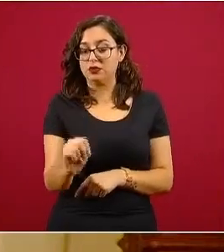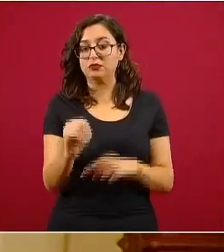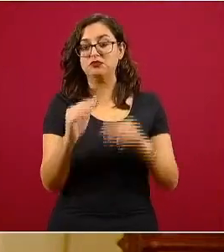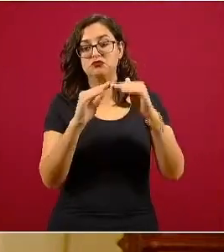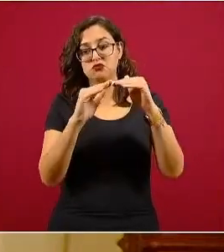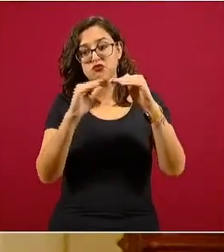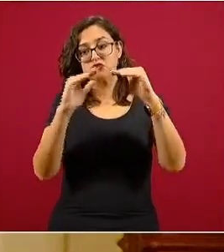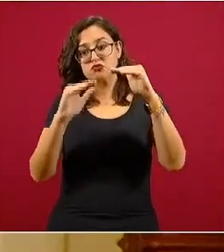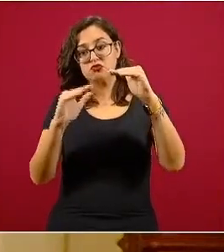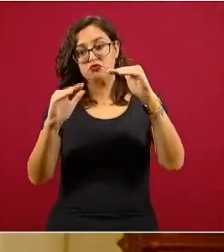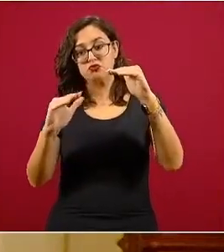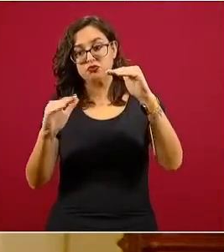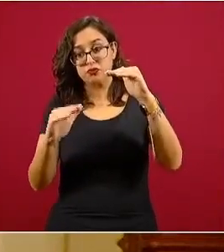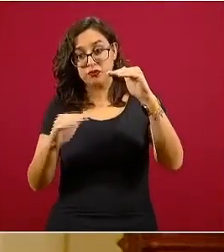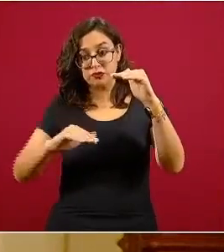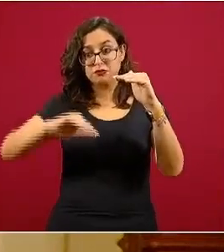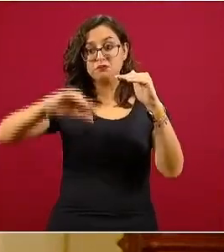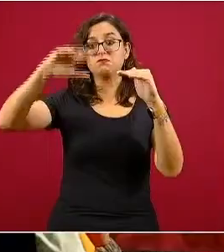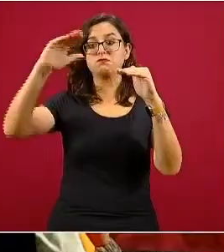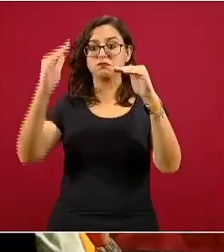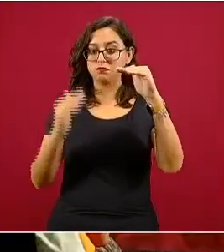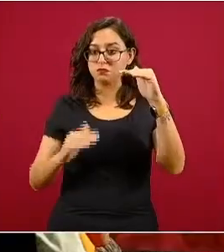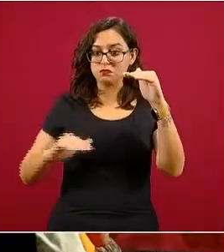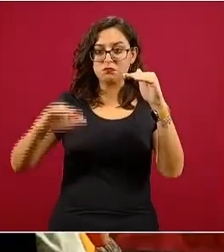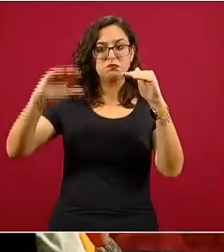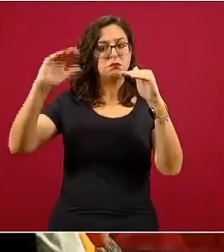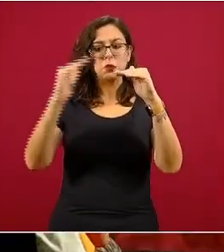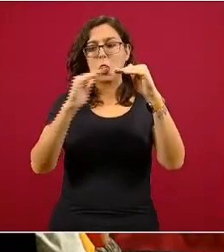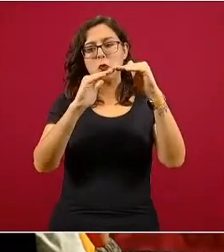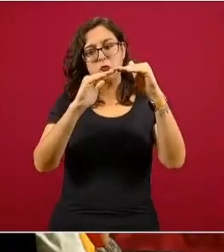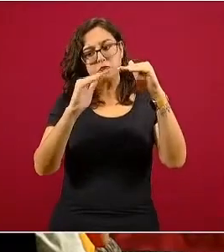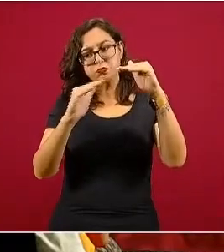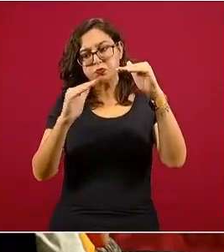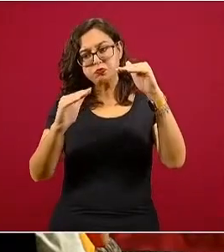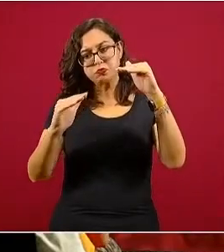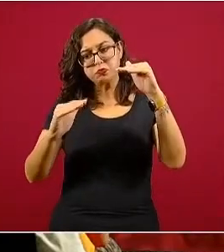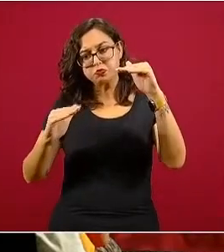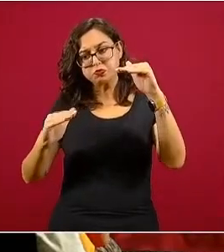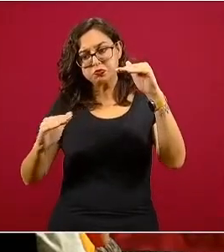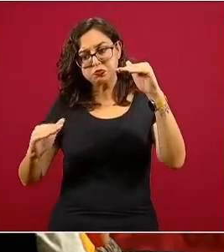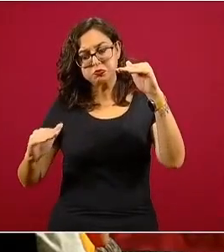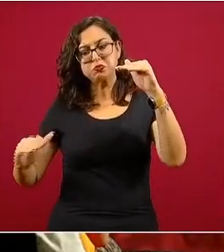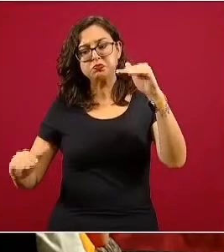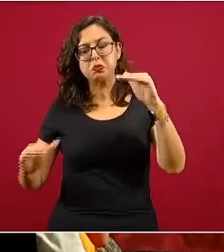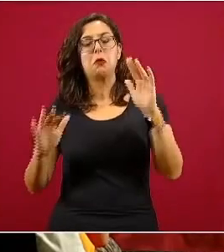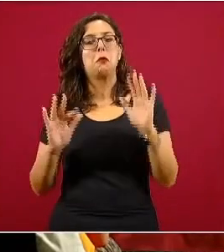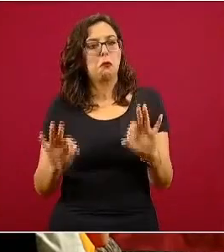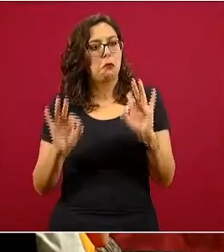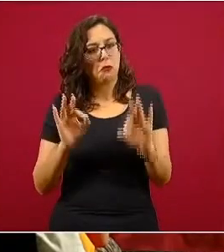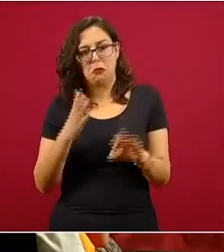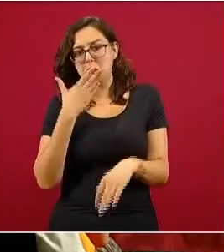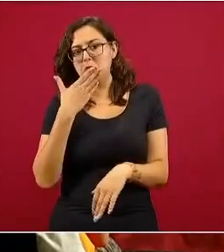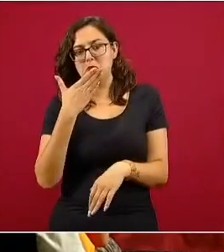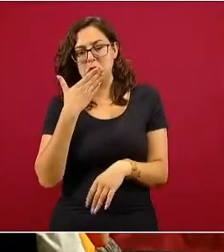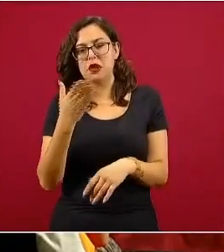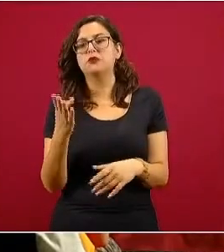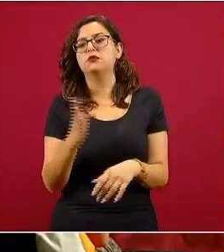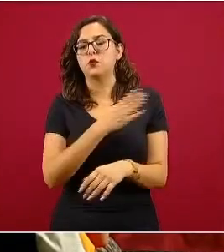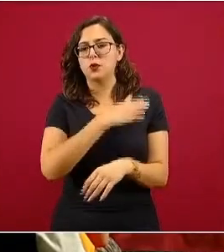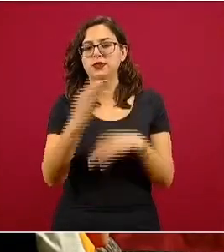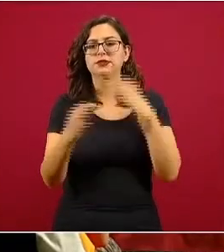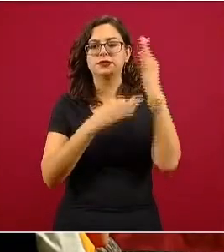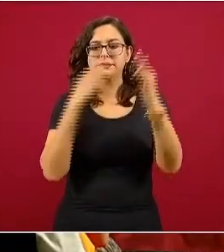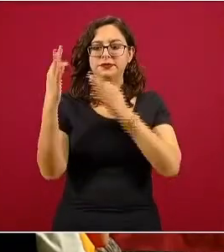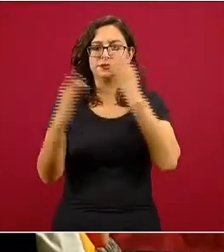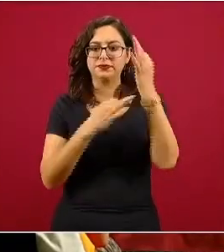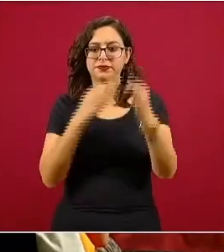mantenido, no ha habido ondas, no ha habido nuevos picos, se ha mantenido, lo cual es muy bueno para el Estado. Y en el